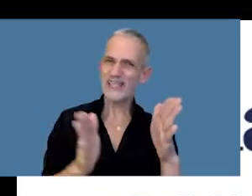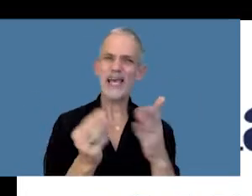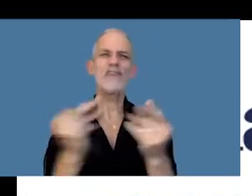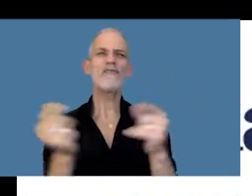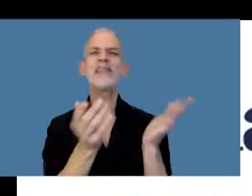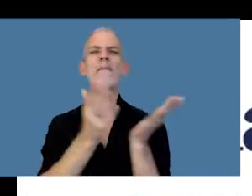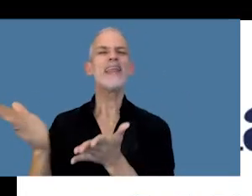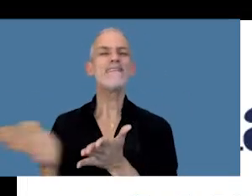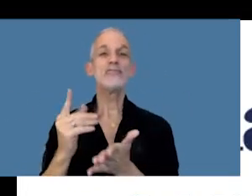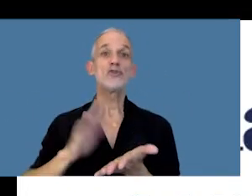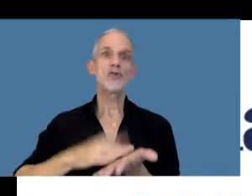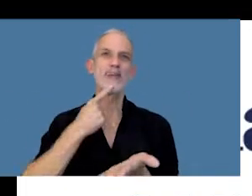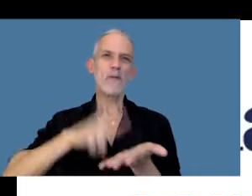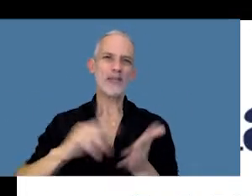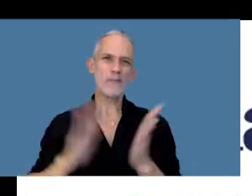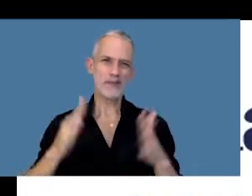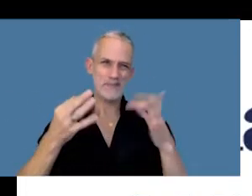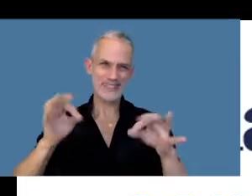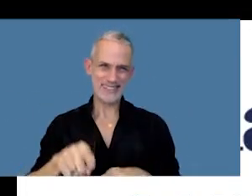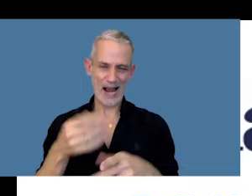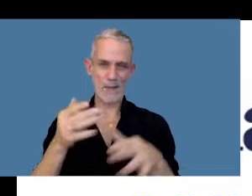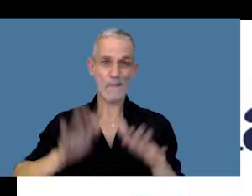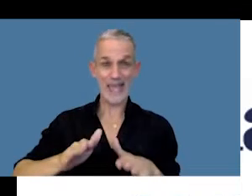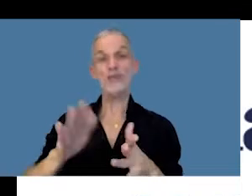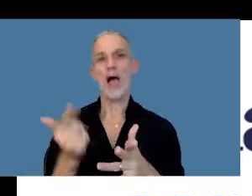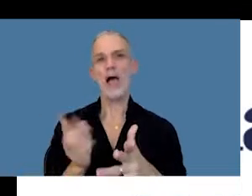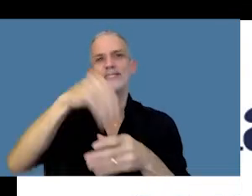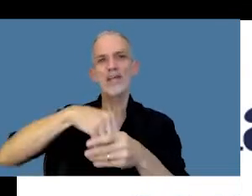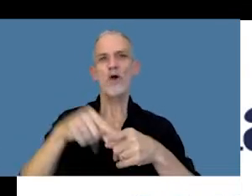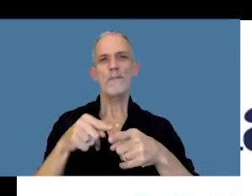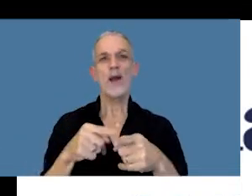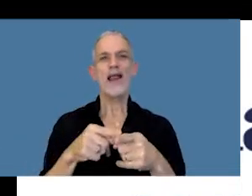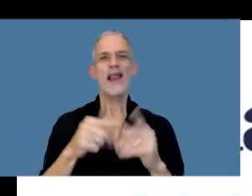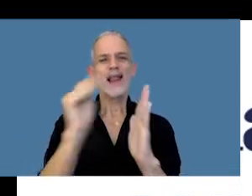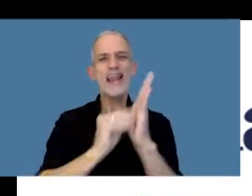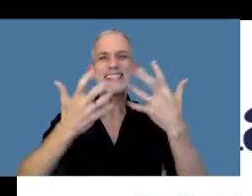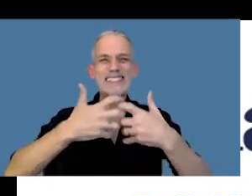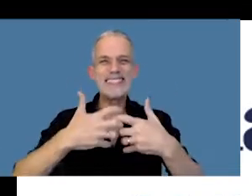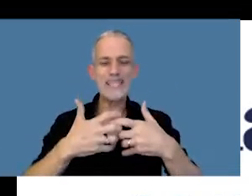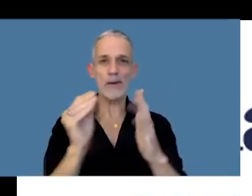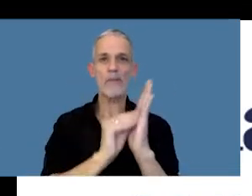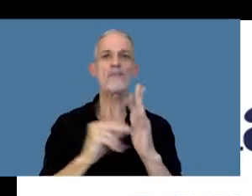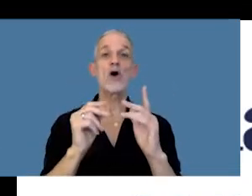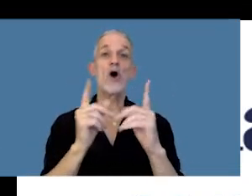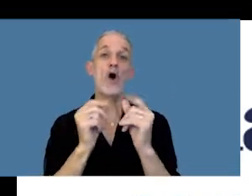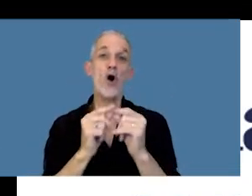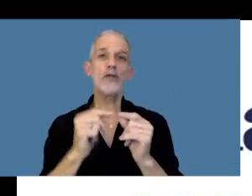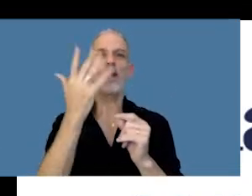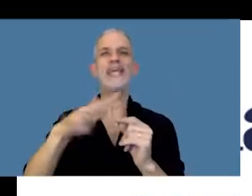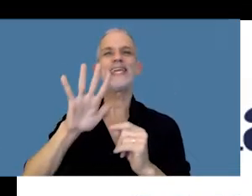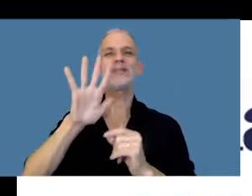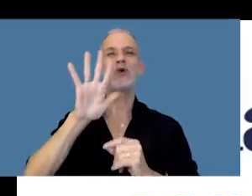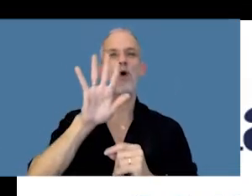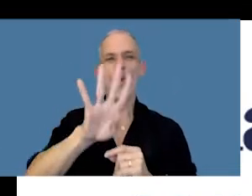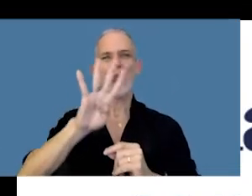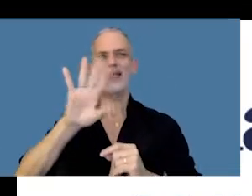de reducción, la cual se va a incorporar en el sistema registral con el código 543,